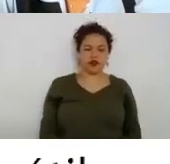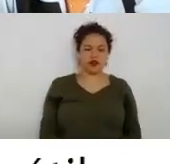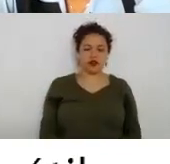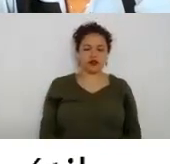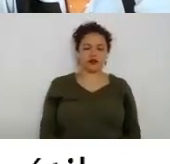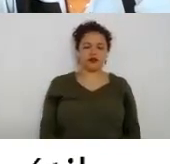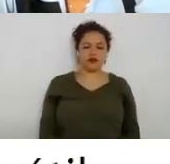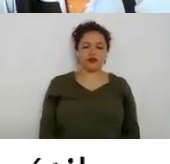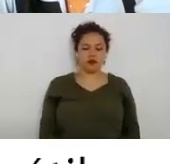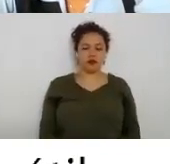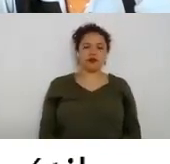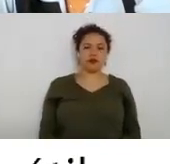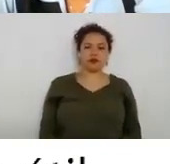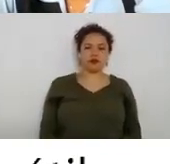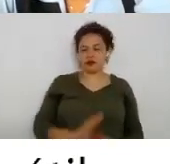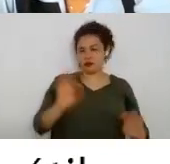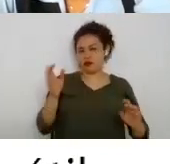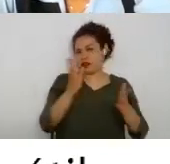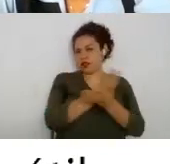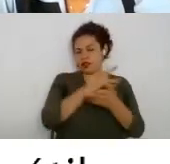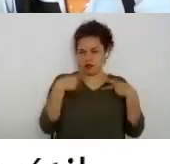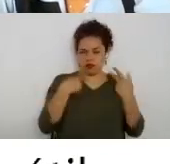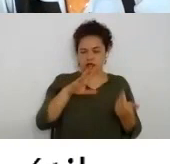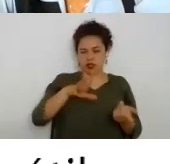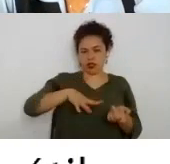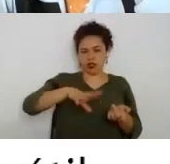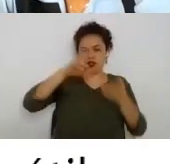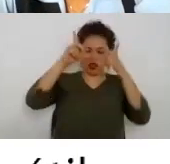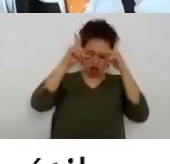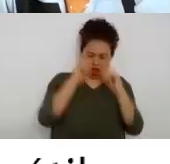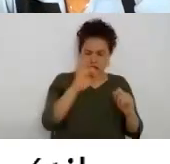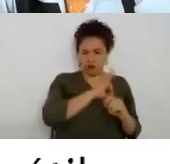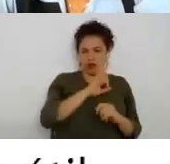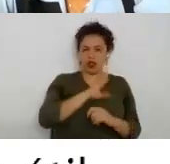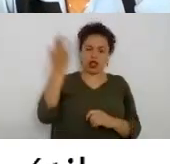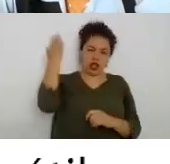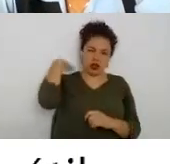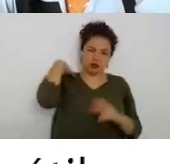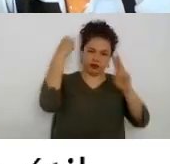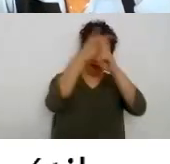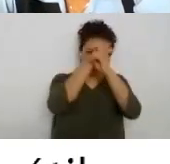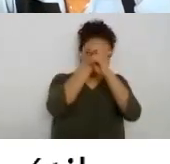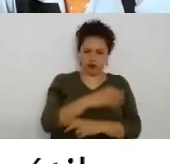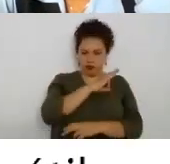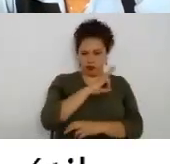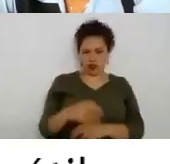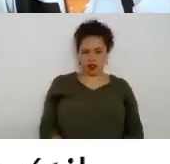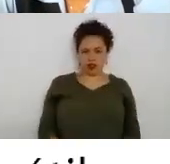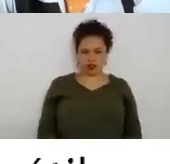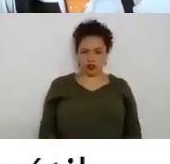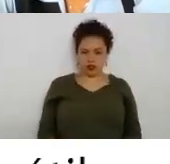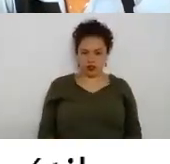que si movemos una víctima inconsciente, vamos a considerar que podría tener una lesión en la columna vertebral. O en la